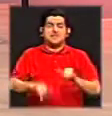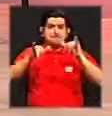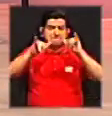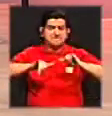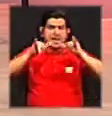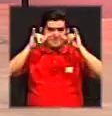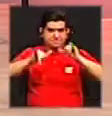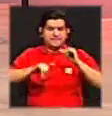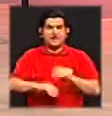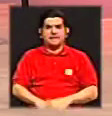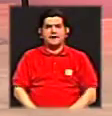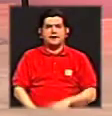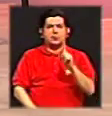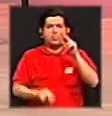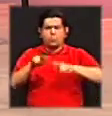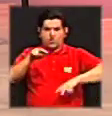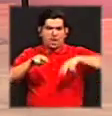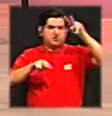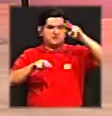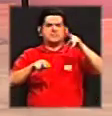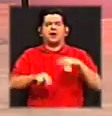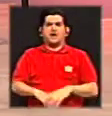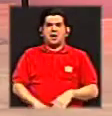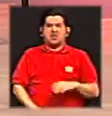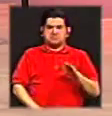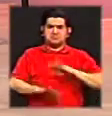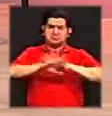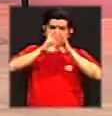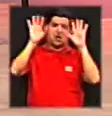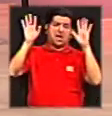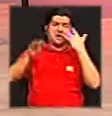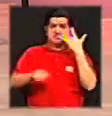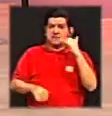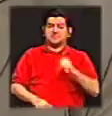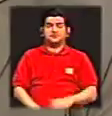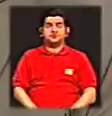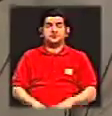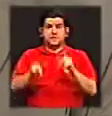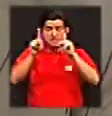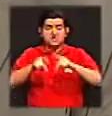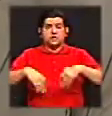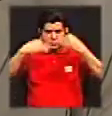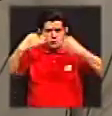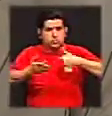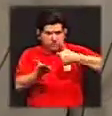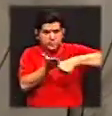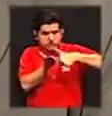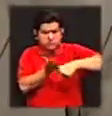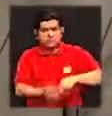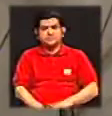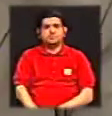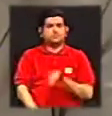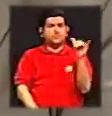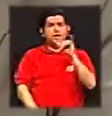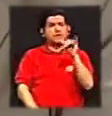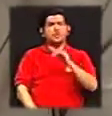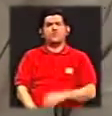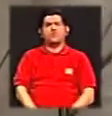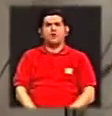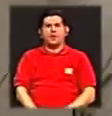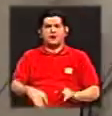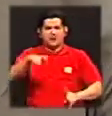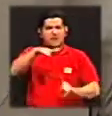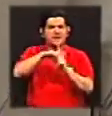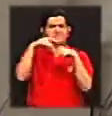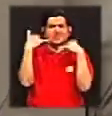con una ventaja clara y dentro de la gente que estaba decidida a votar? Y también, ¿desde dónde es que